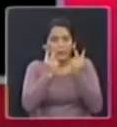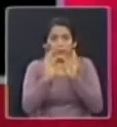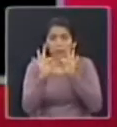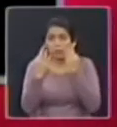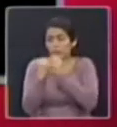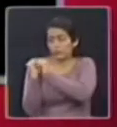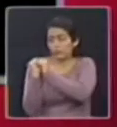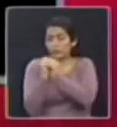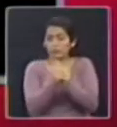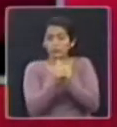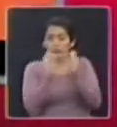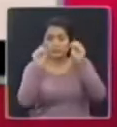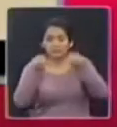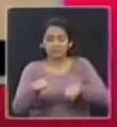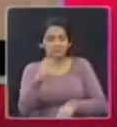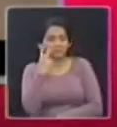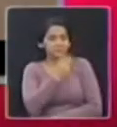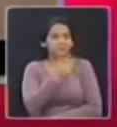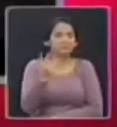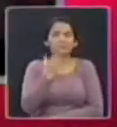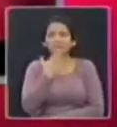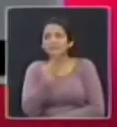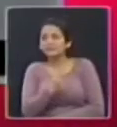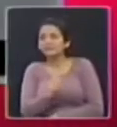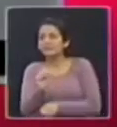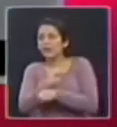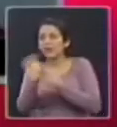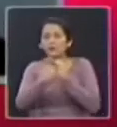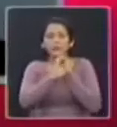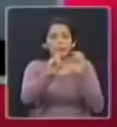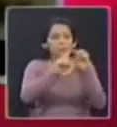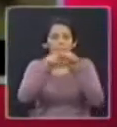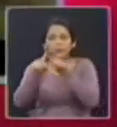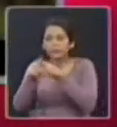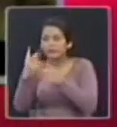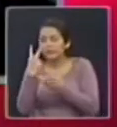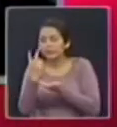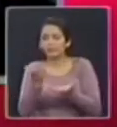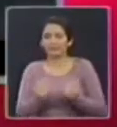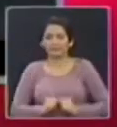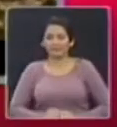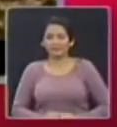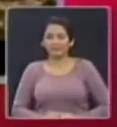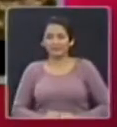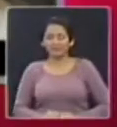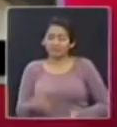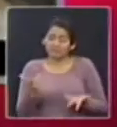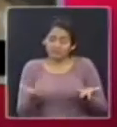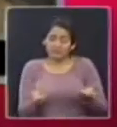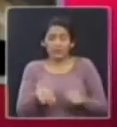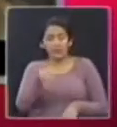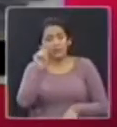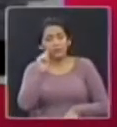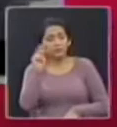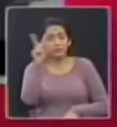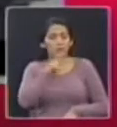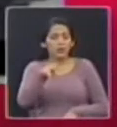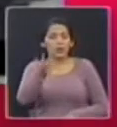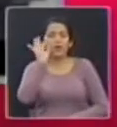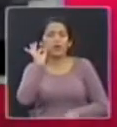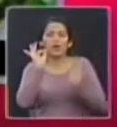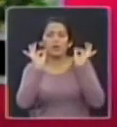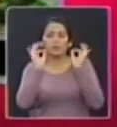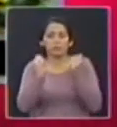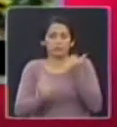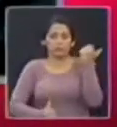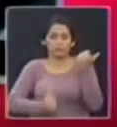puede realizarse en conjunto con toda la familia para visitar el evento, evaluar alternativas de